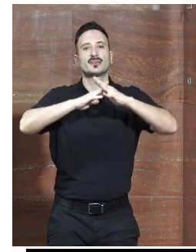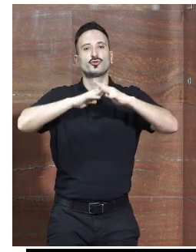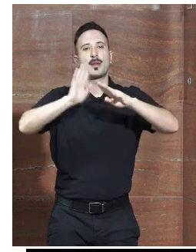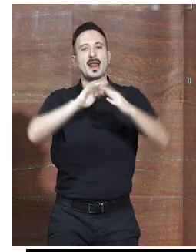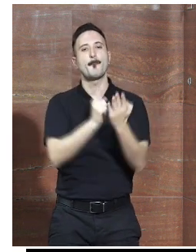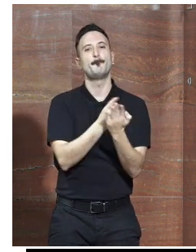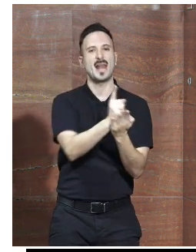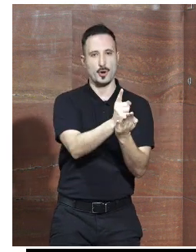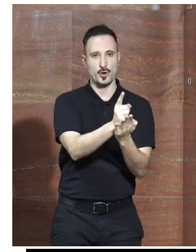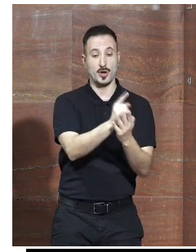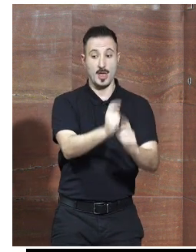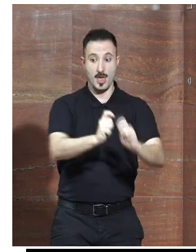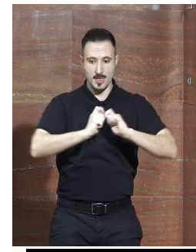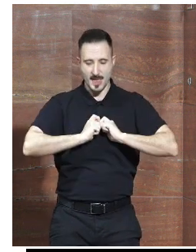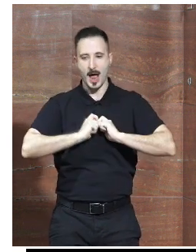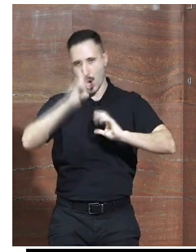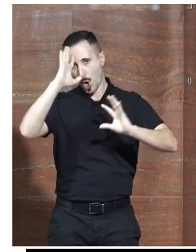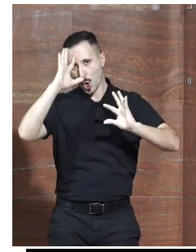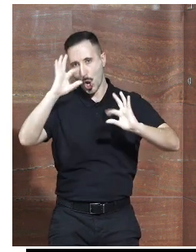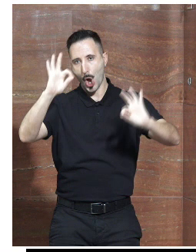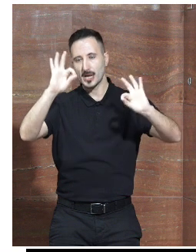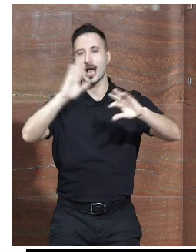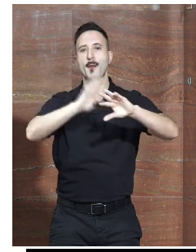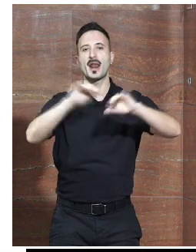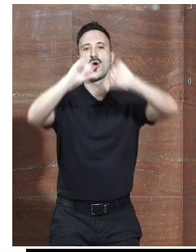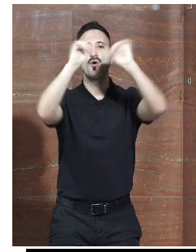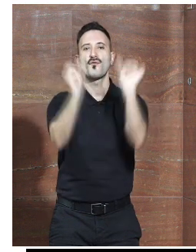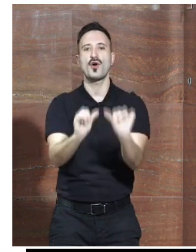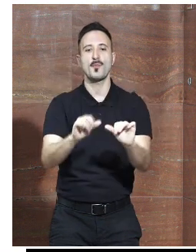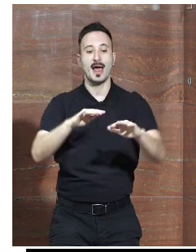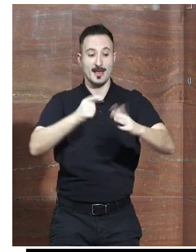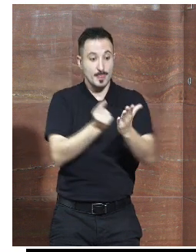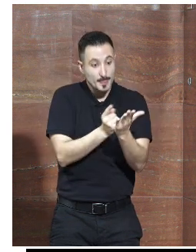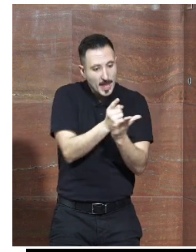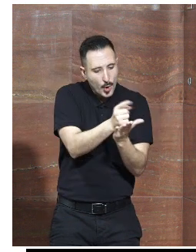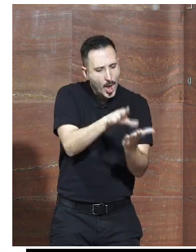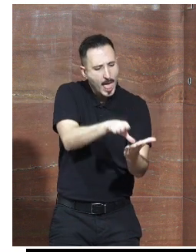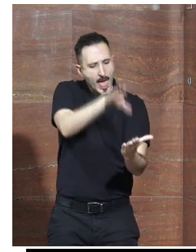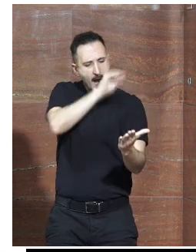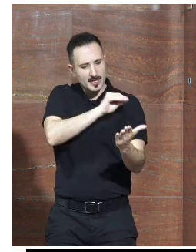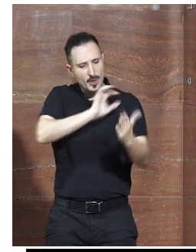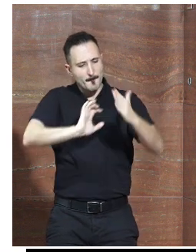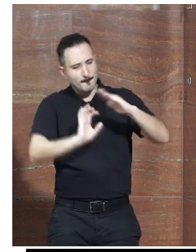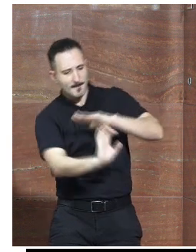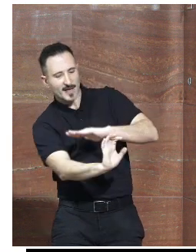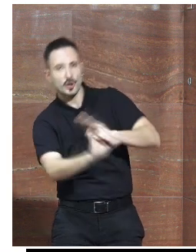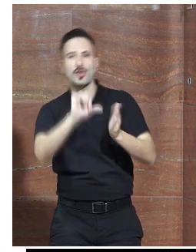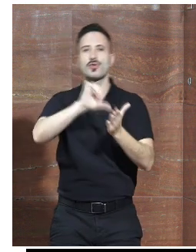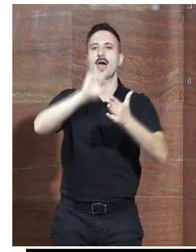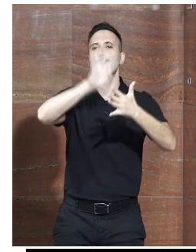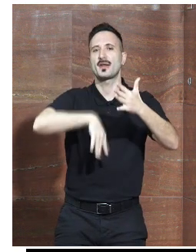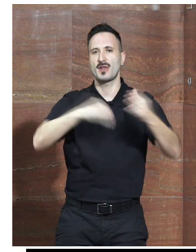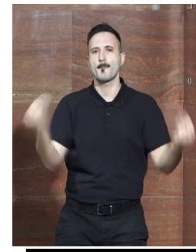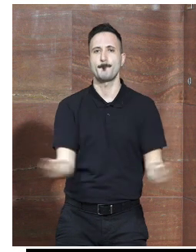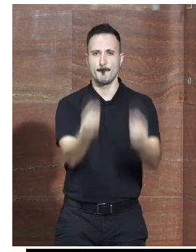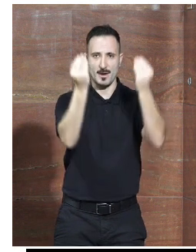plano y le da sentido a esa nueva forma de entender el plano de metro, el mapa de metro de la ciudad de Barcelona.